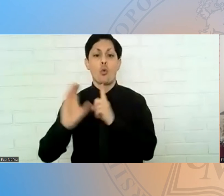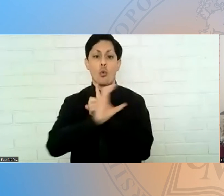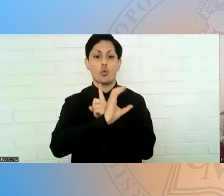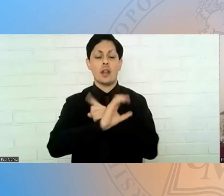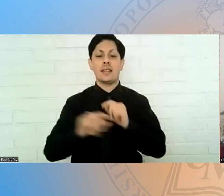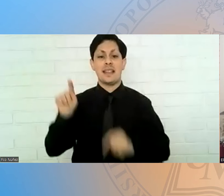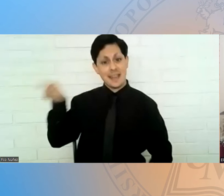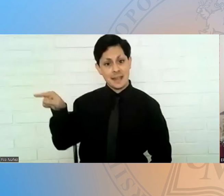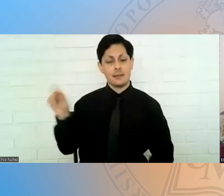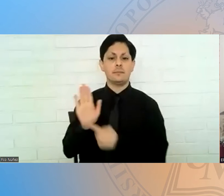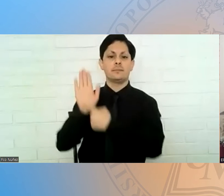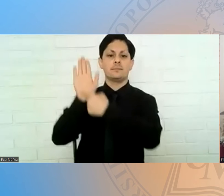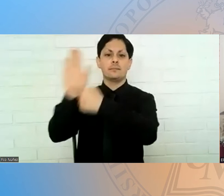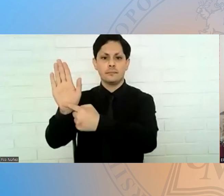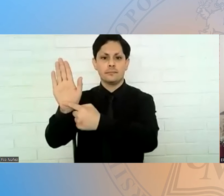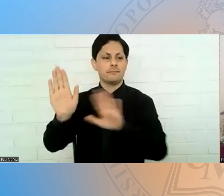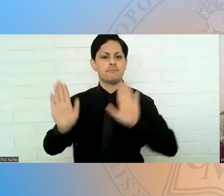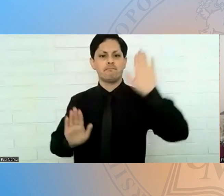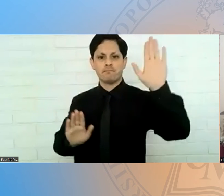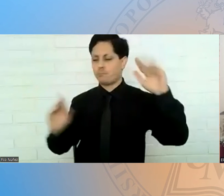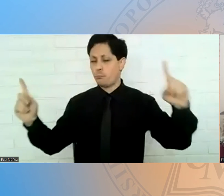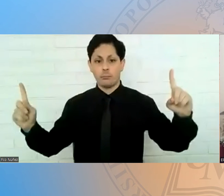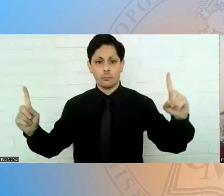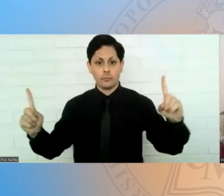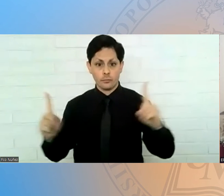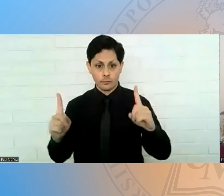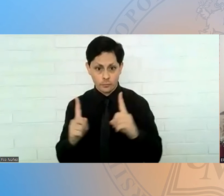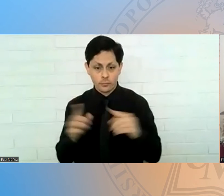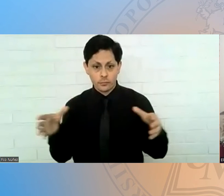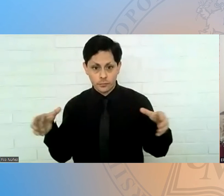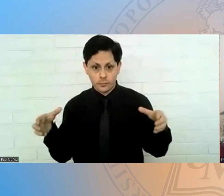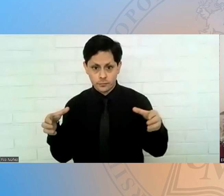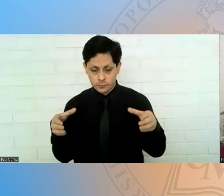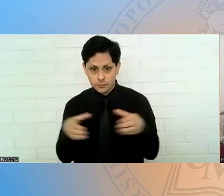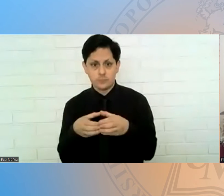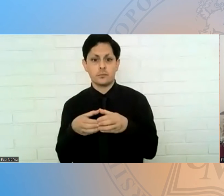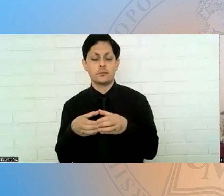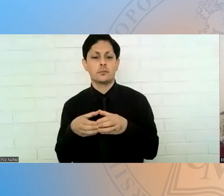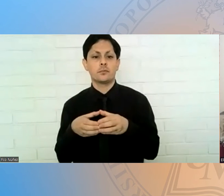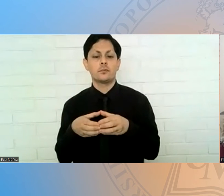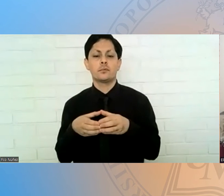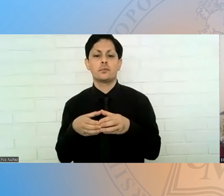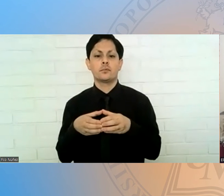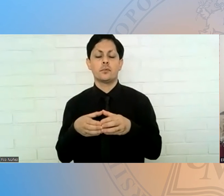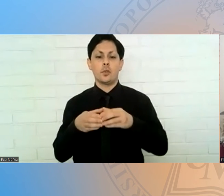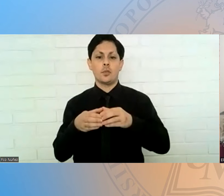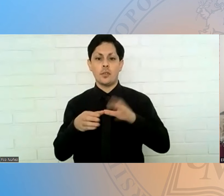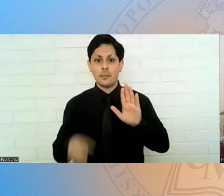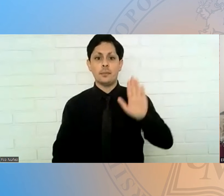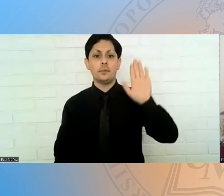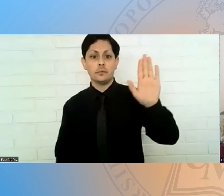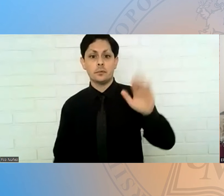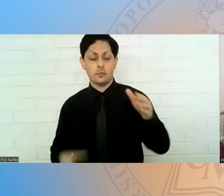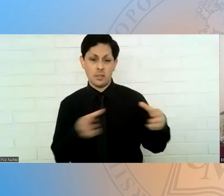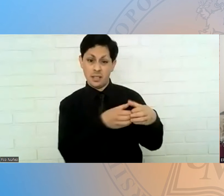lleva a recordar aquellos encuentros en los que ella ha organizado cuando lo que se presenta cuestiona